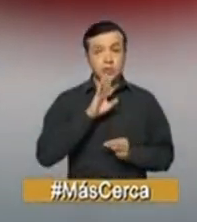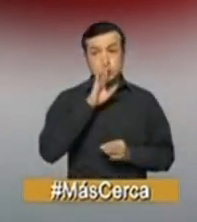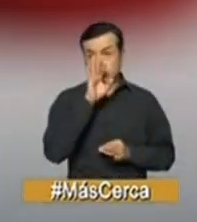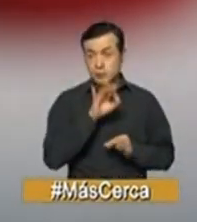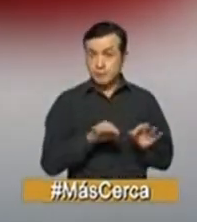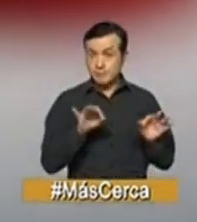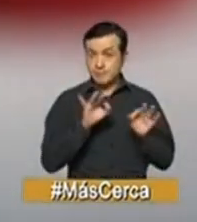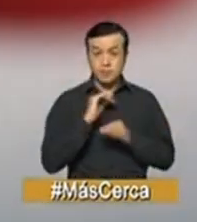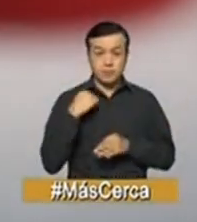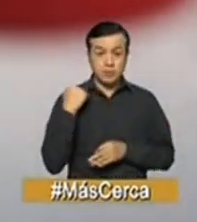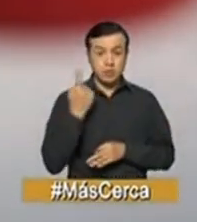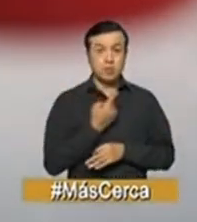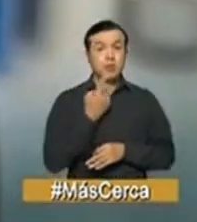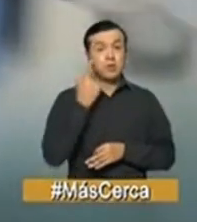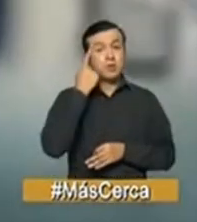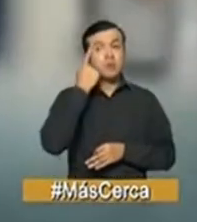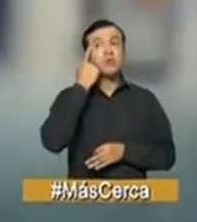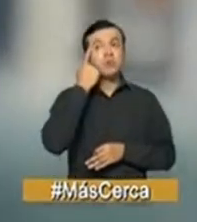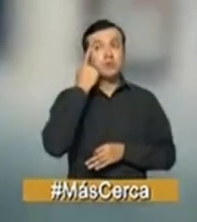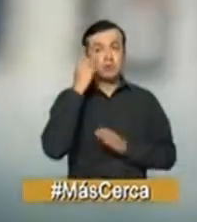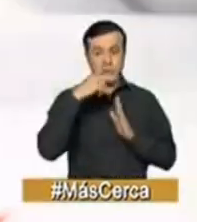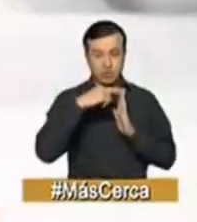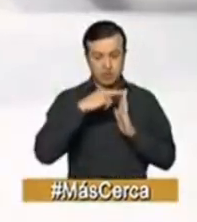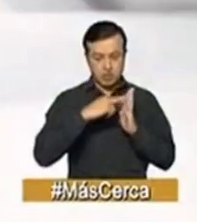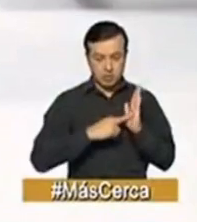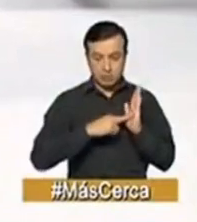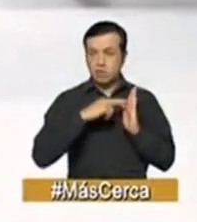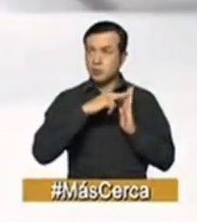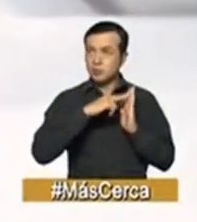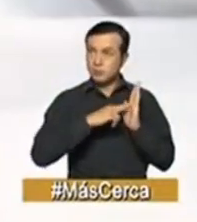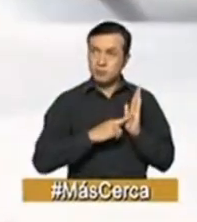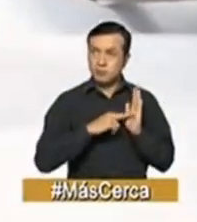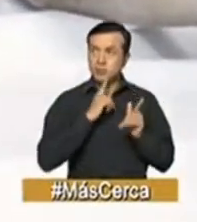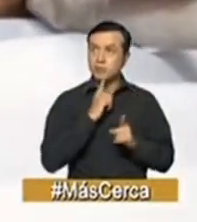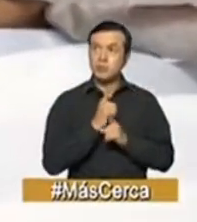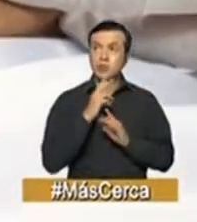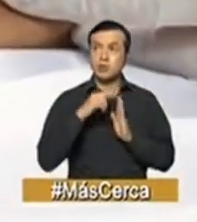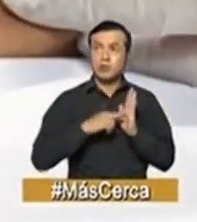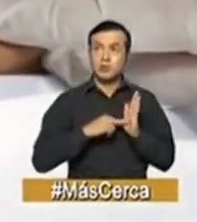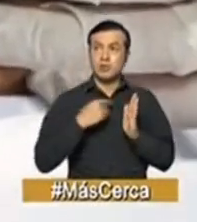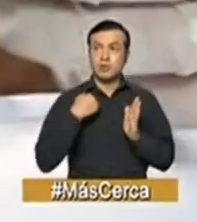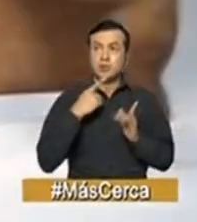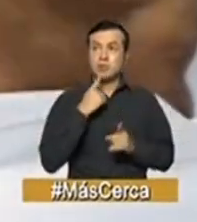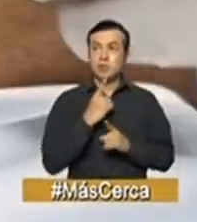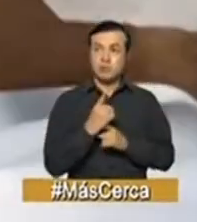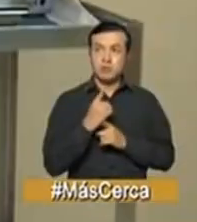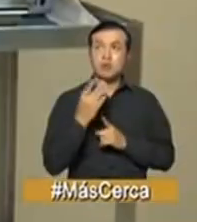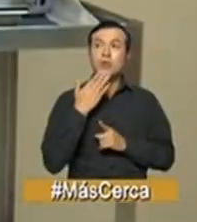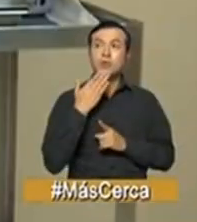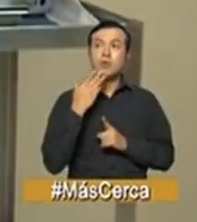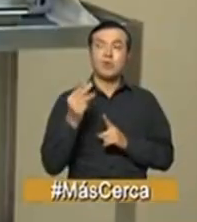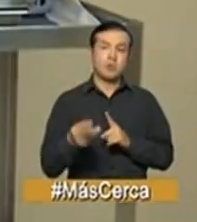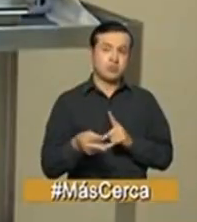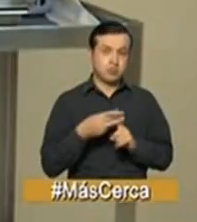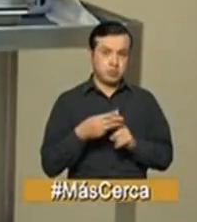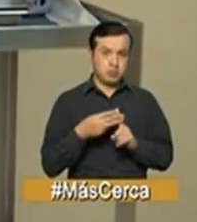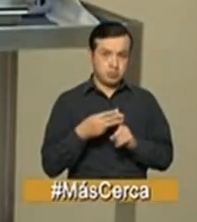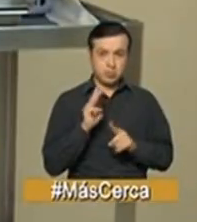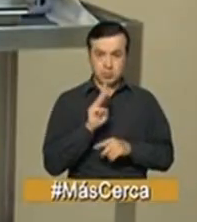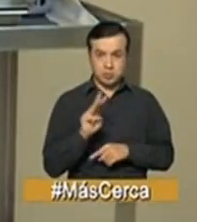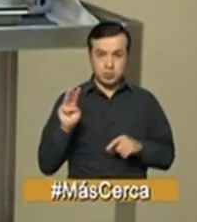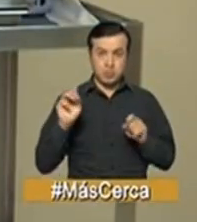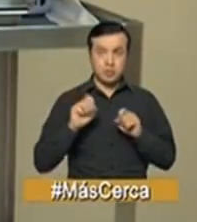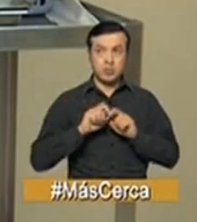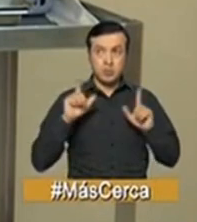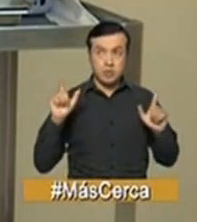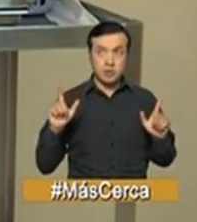donde nosotros tenemos un registro y este registro consta en una página web. Es importante saber que